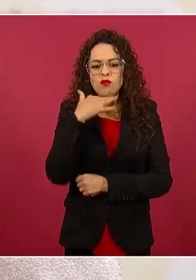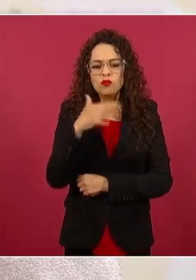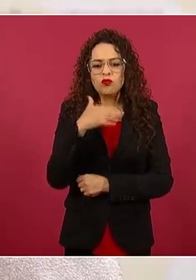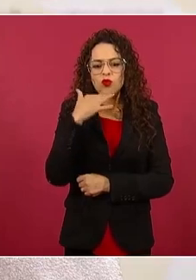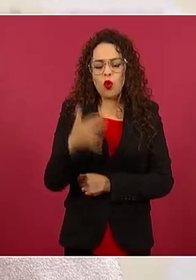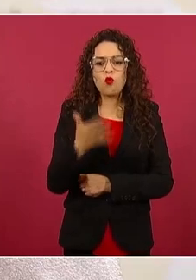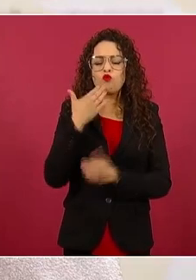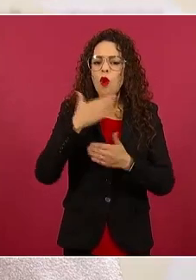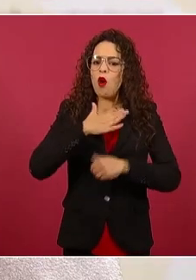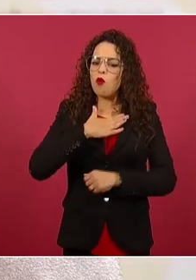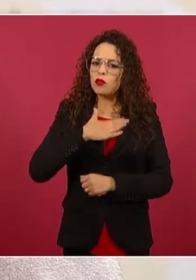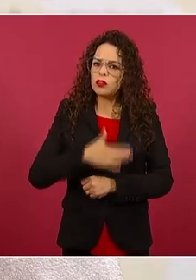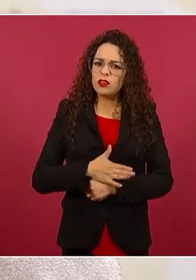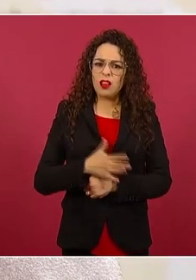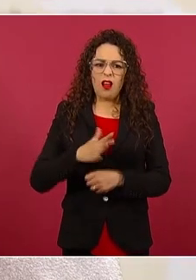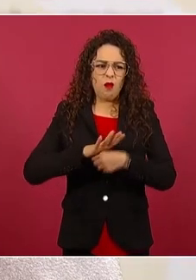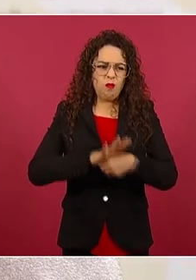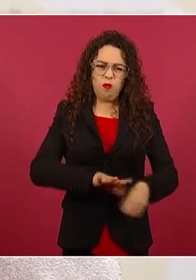se impuso